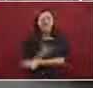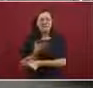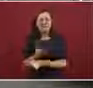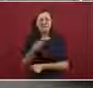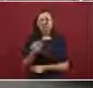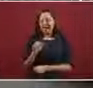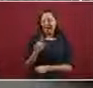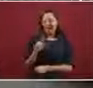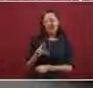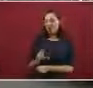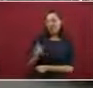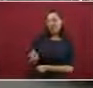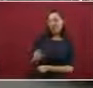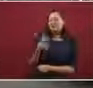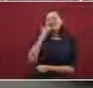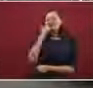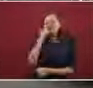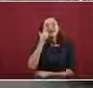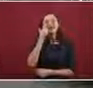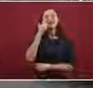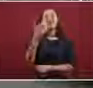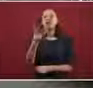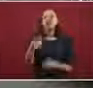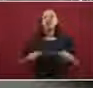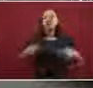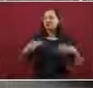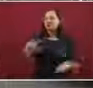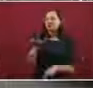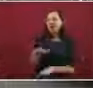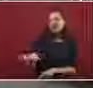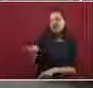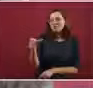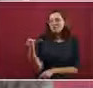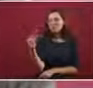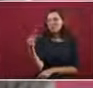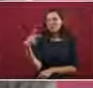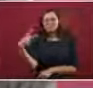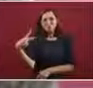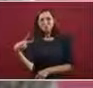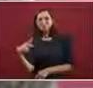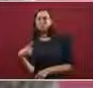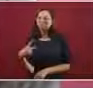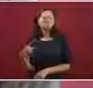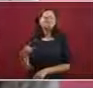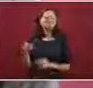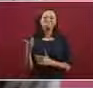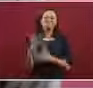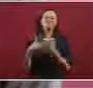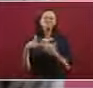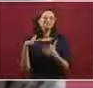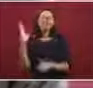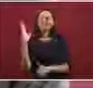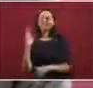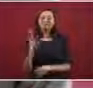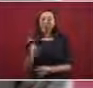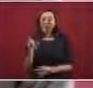de la democracia, que fue el único